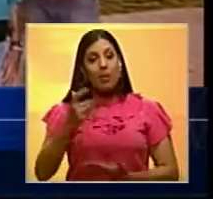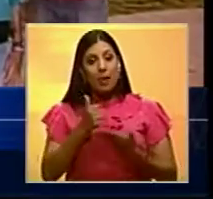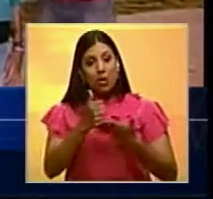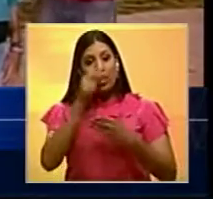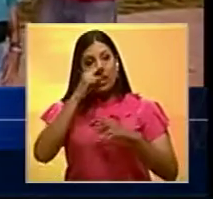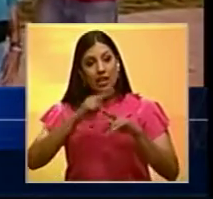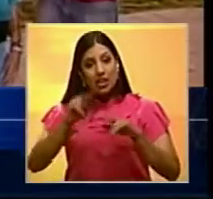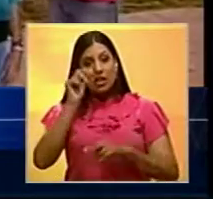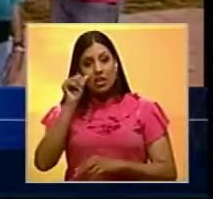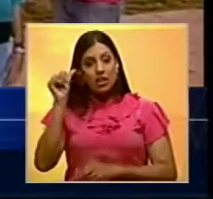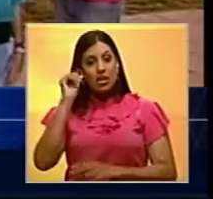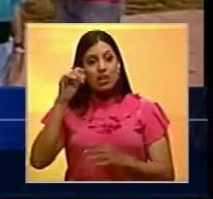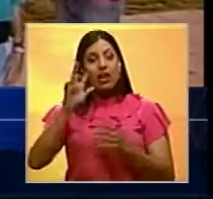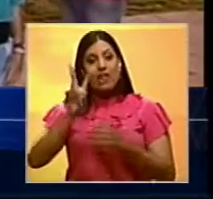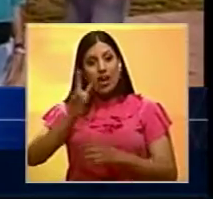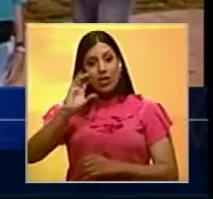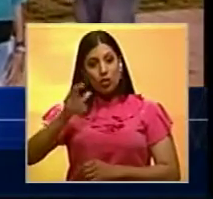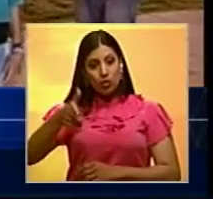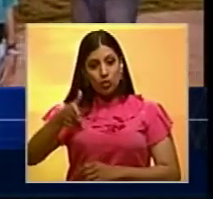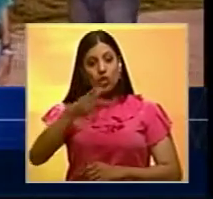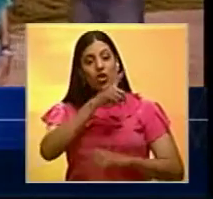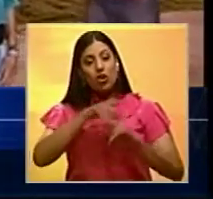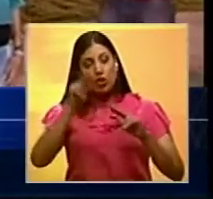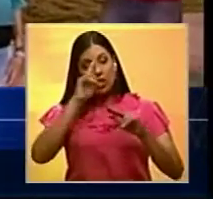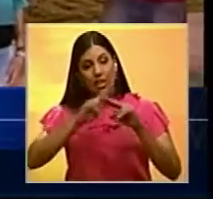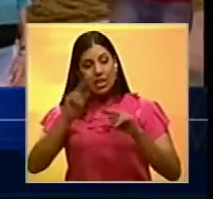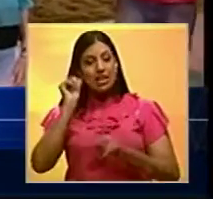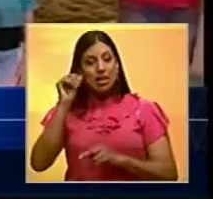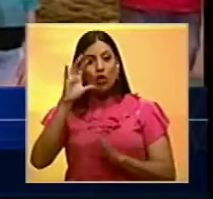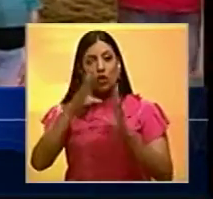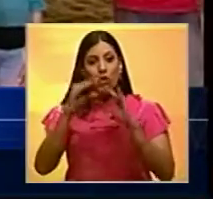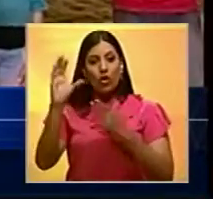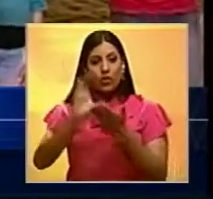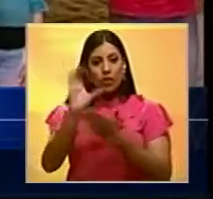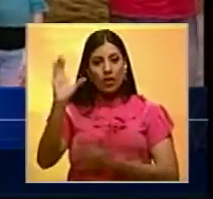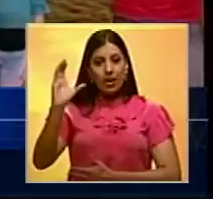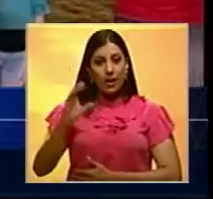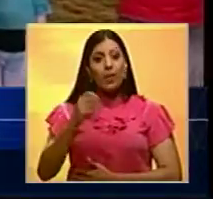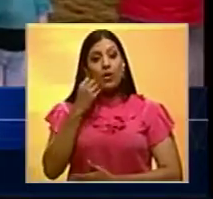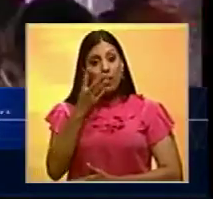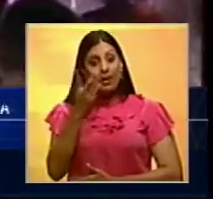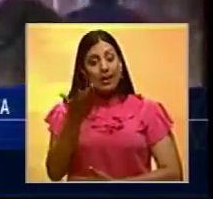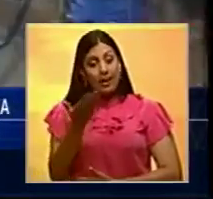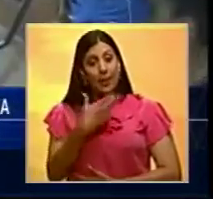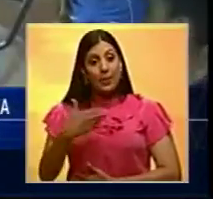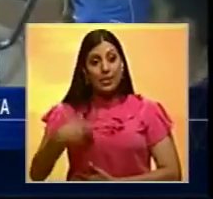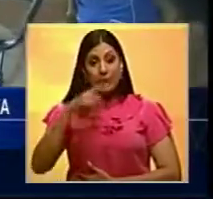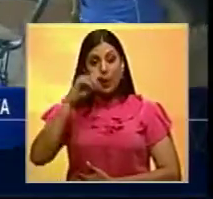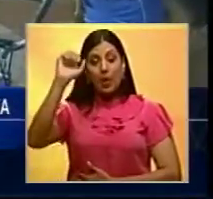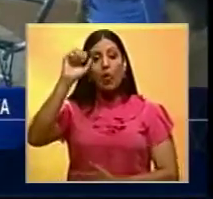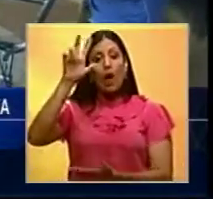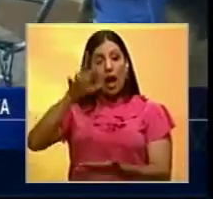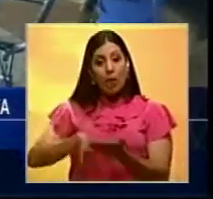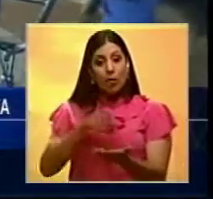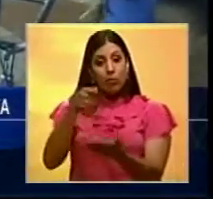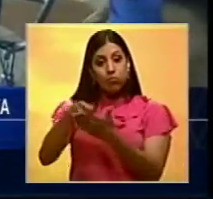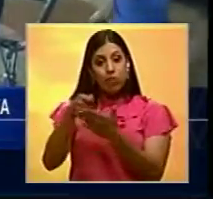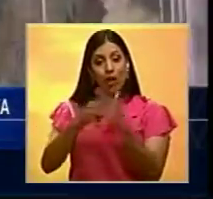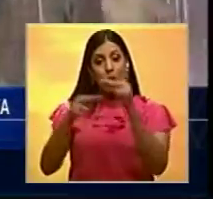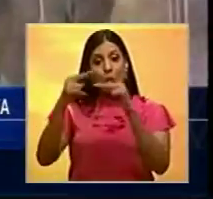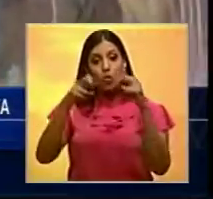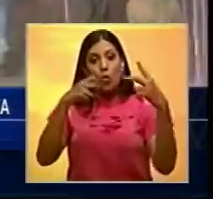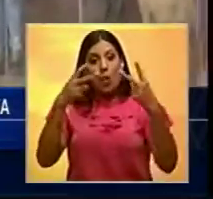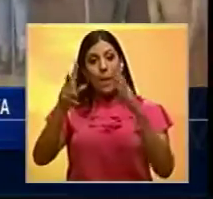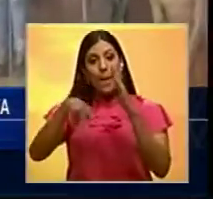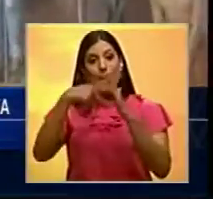niñas y los niños del Valle Coche y las niñas y los niños de toda la ciudad de Caracas. Subrayó que el presidente Maduro aprobó los recursos para la construcción